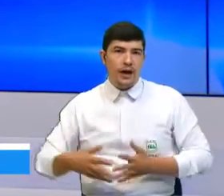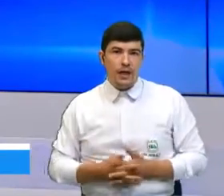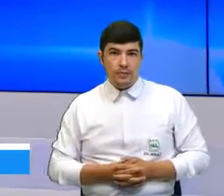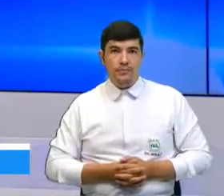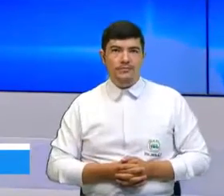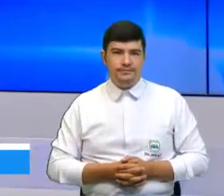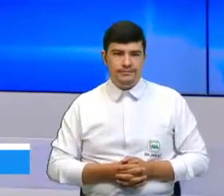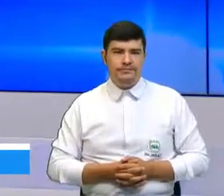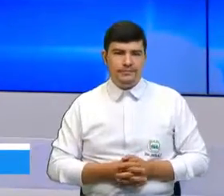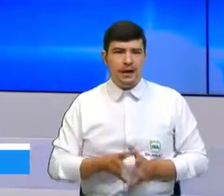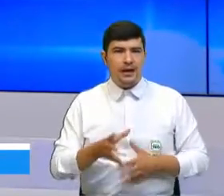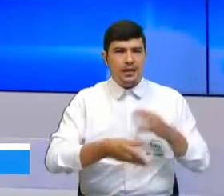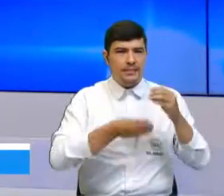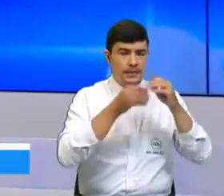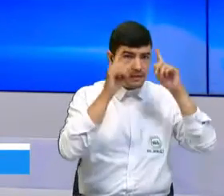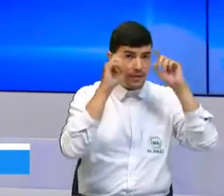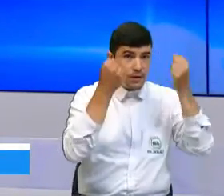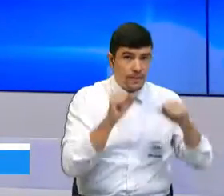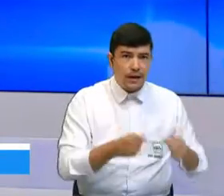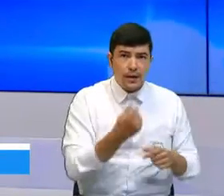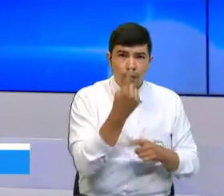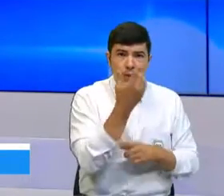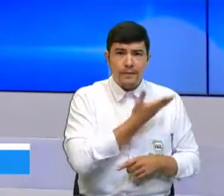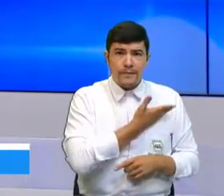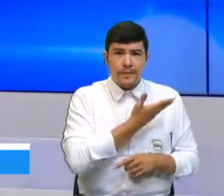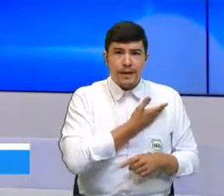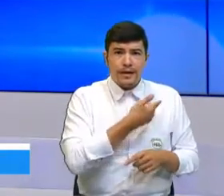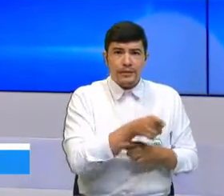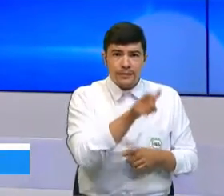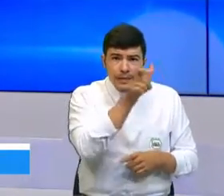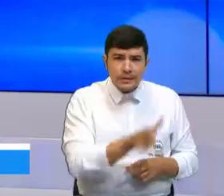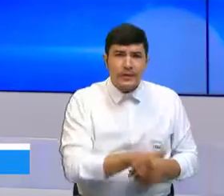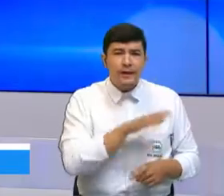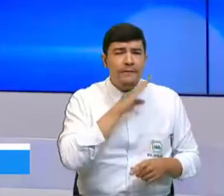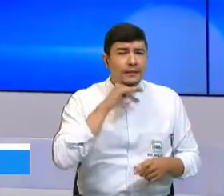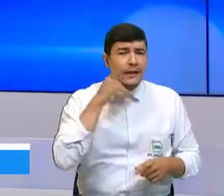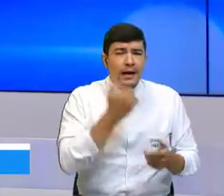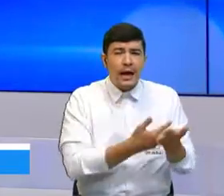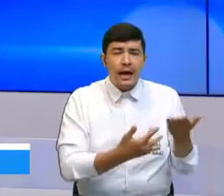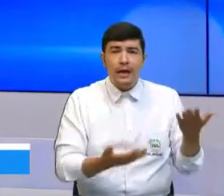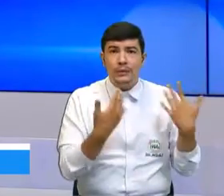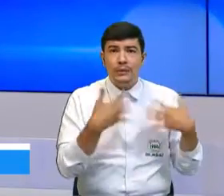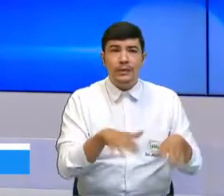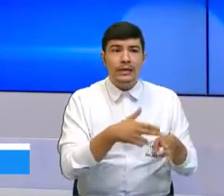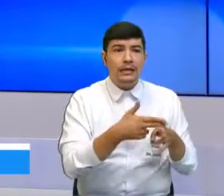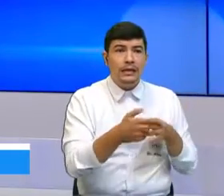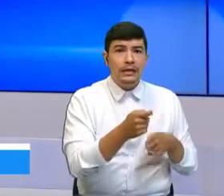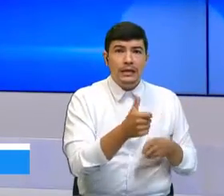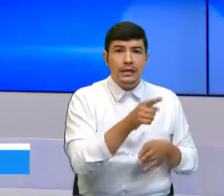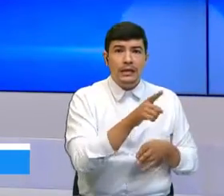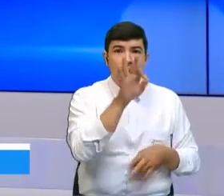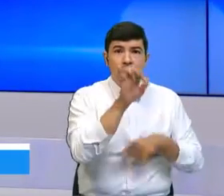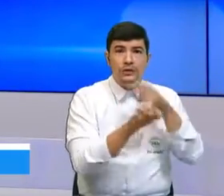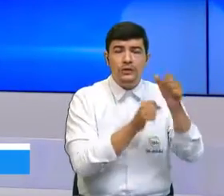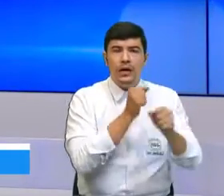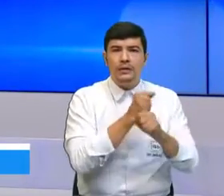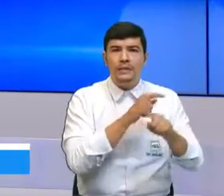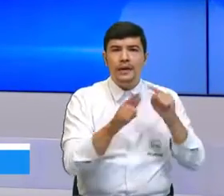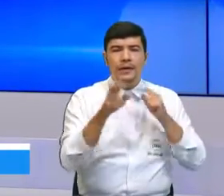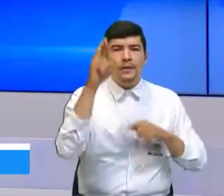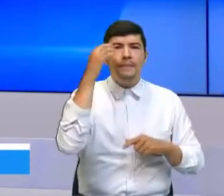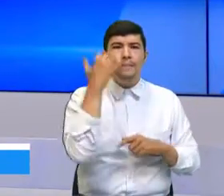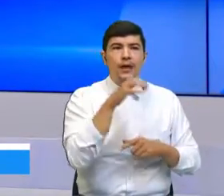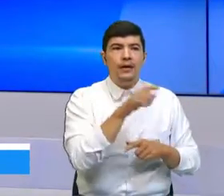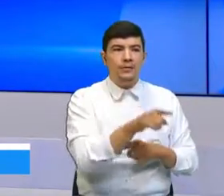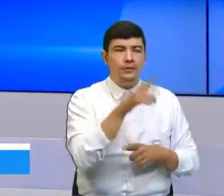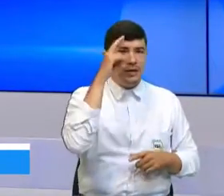Y por otra parte, sumamente preocupada, se encuentra una madre de un paciente oncológico porque está a punto de cumplir su mayoría de edad y teme que por esta razón